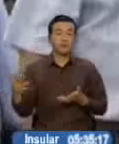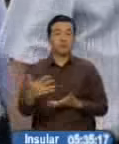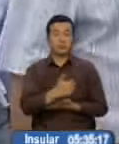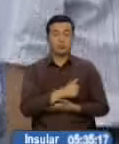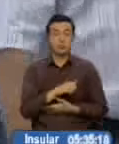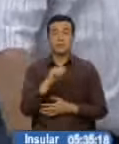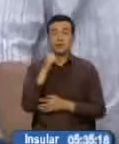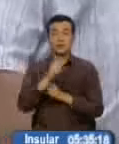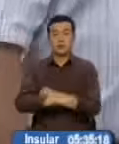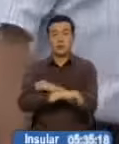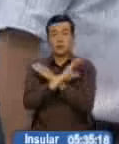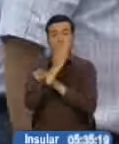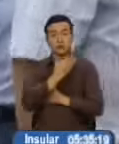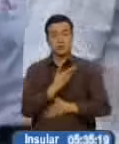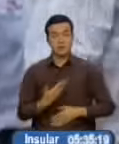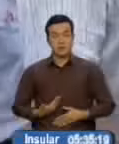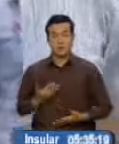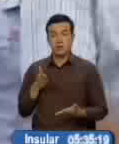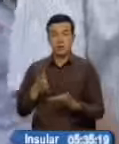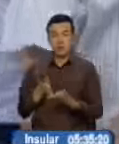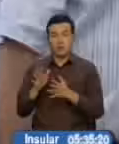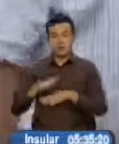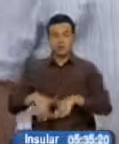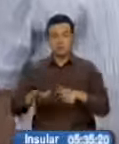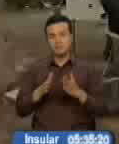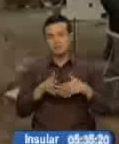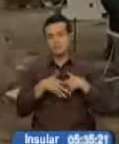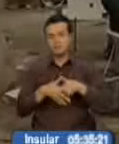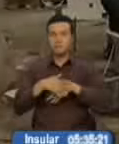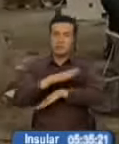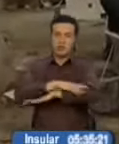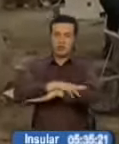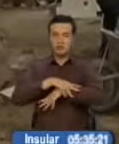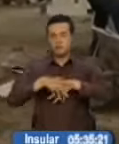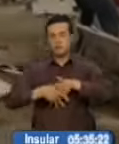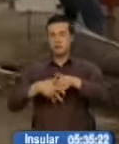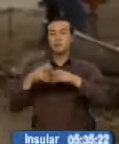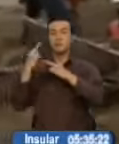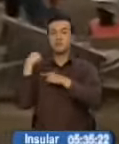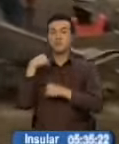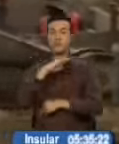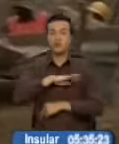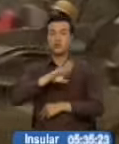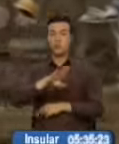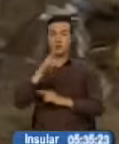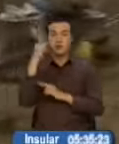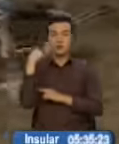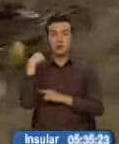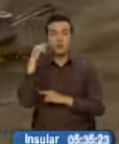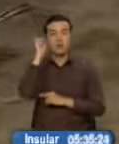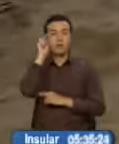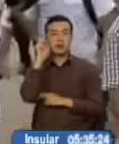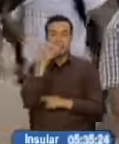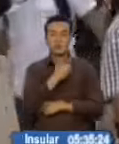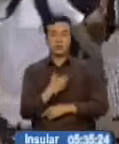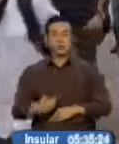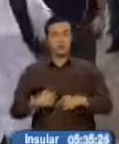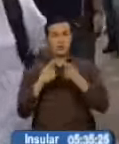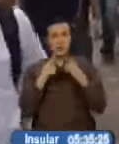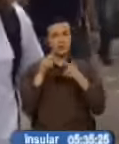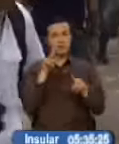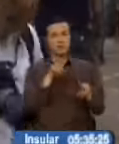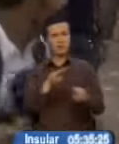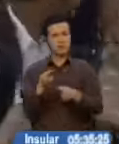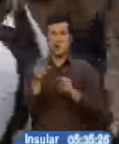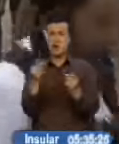el mandatario a Puerto López. A esa hora empezó la caminata por la zona del malecón. Obra a cargo del municipio local y que a criterio del propio presidente evidencia